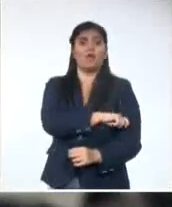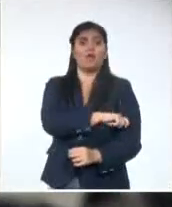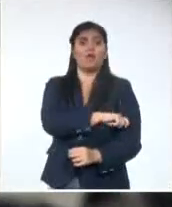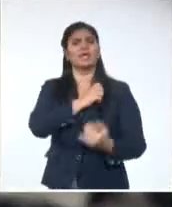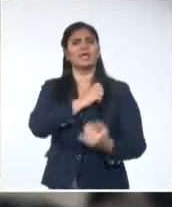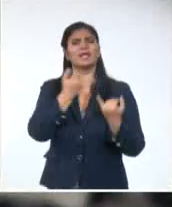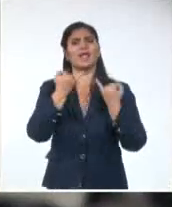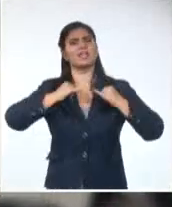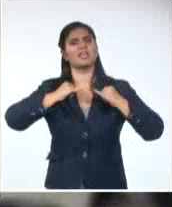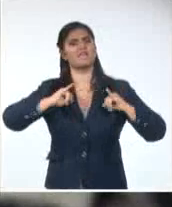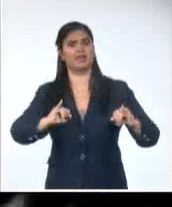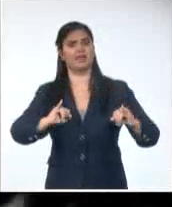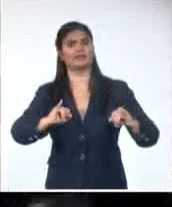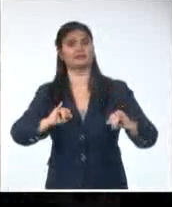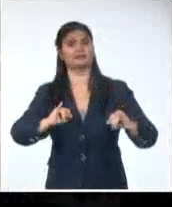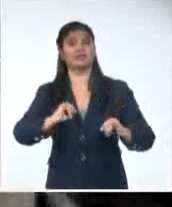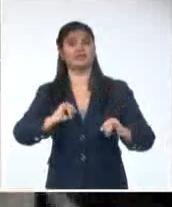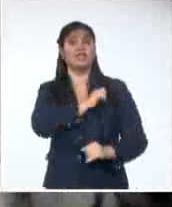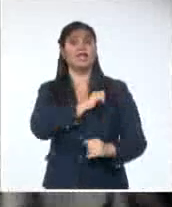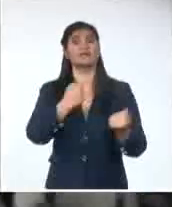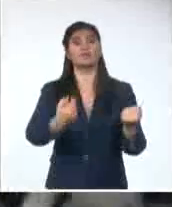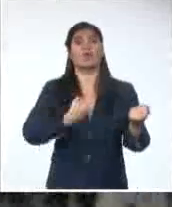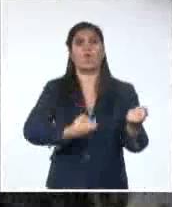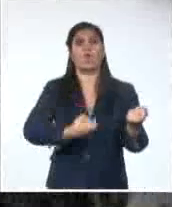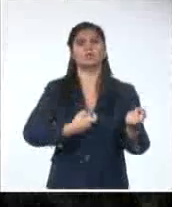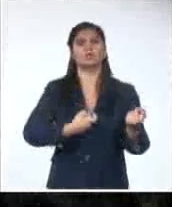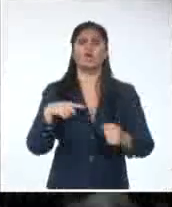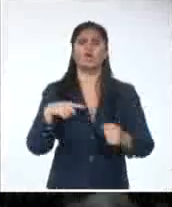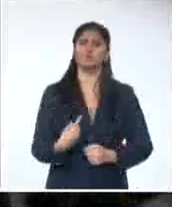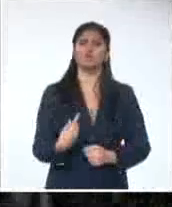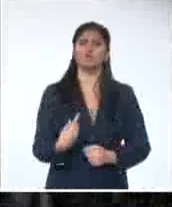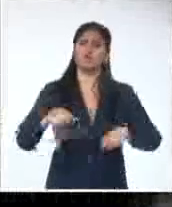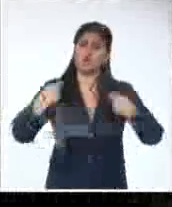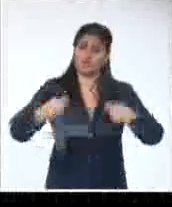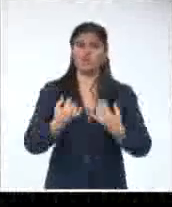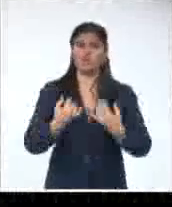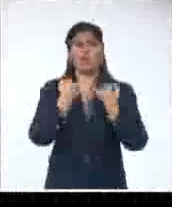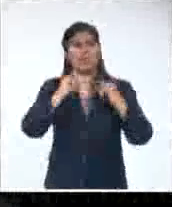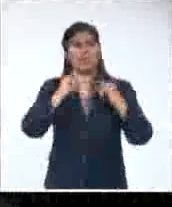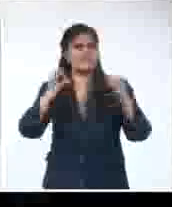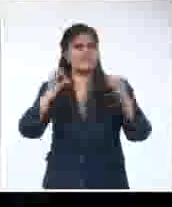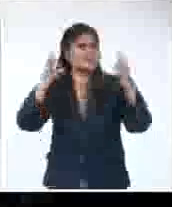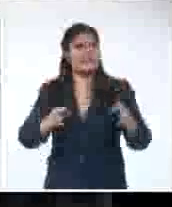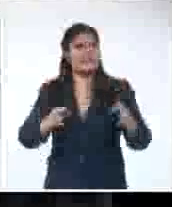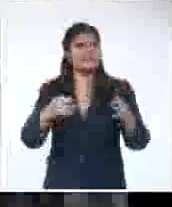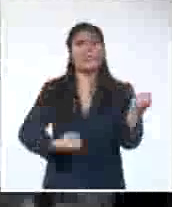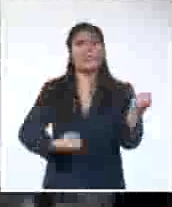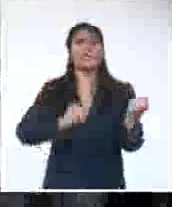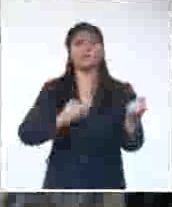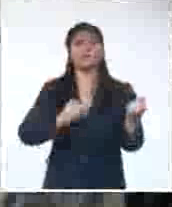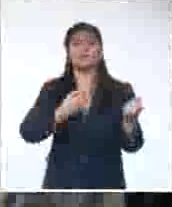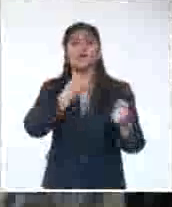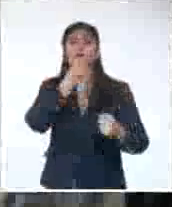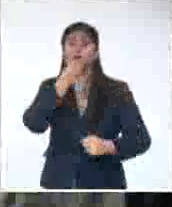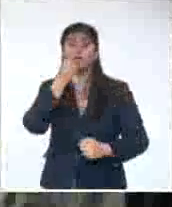todavía. Libertad quiere decir patria, y la disyuntiva nuestra